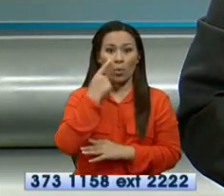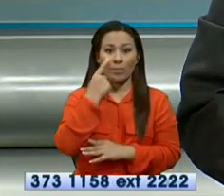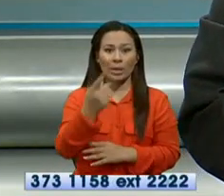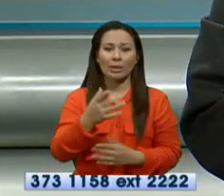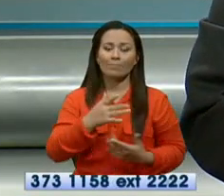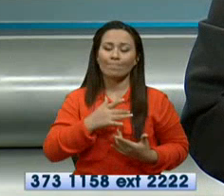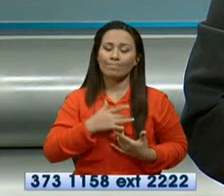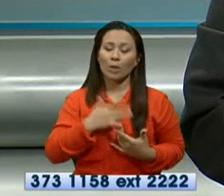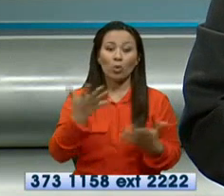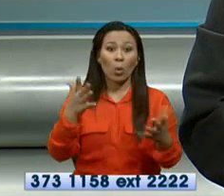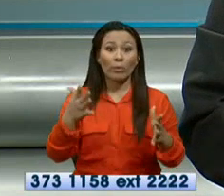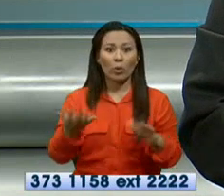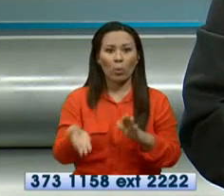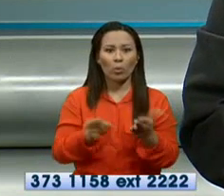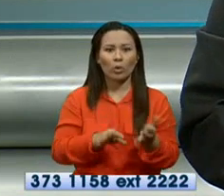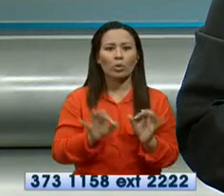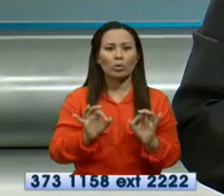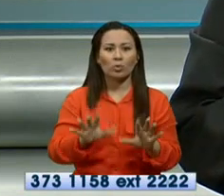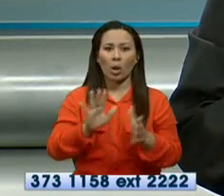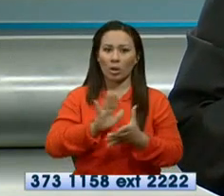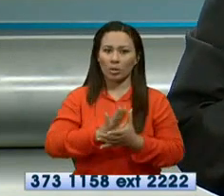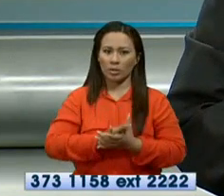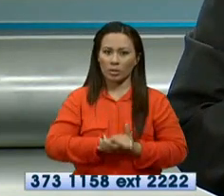no hubo desgracias que lamentar.